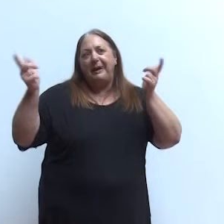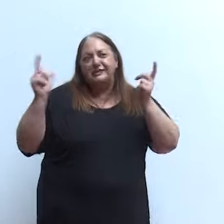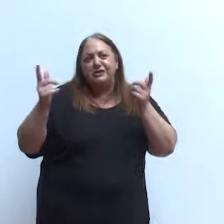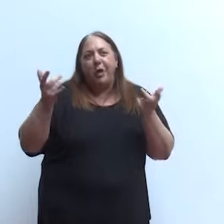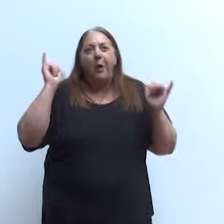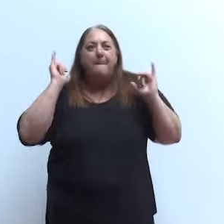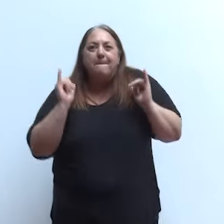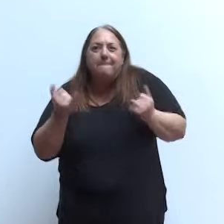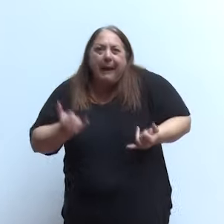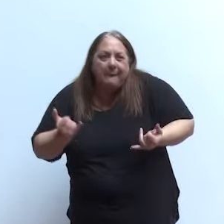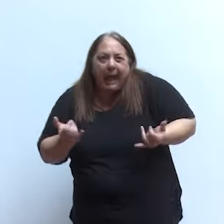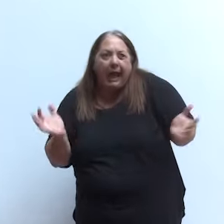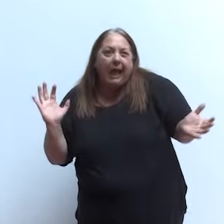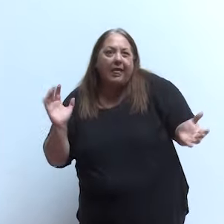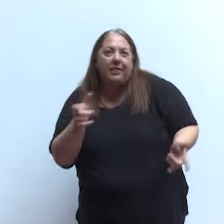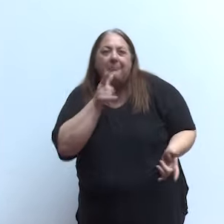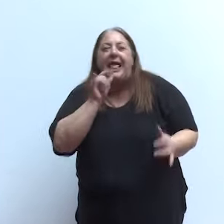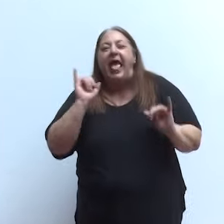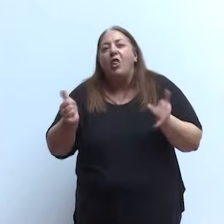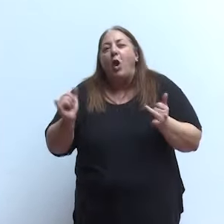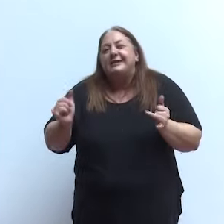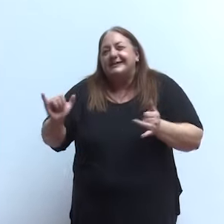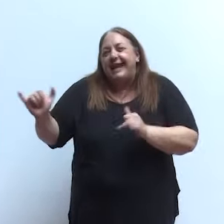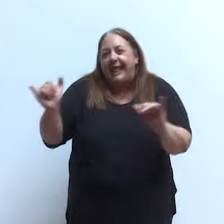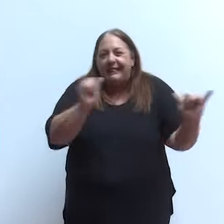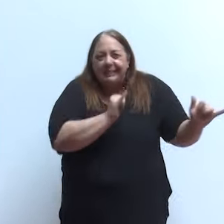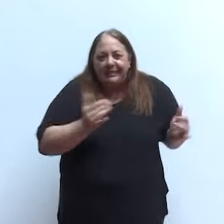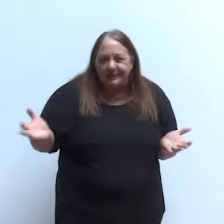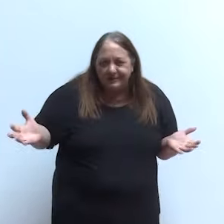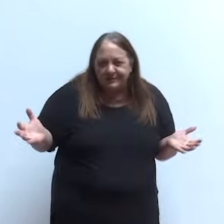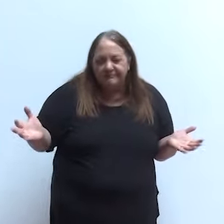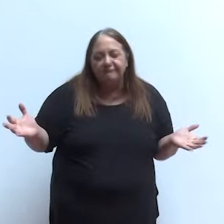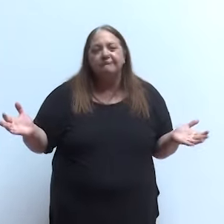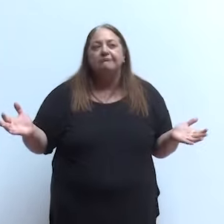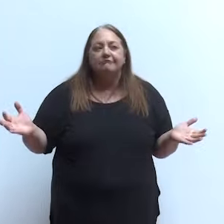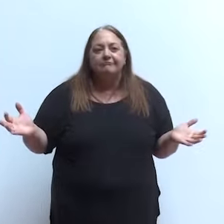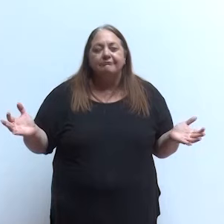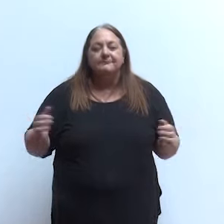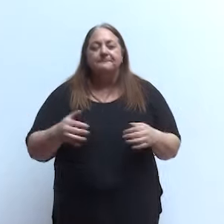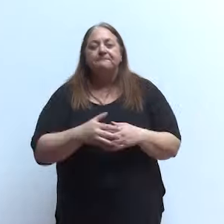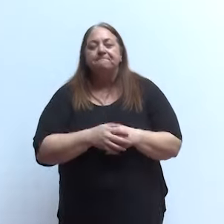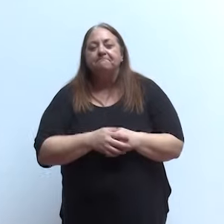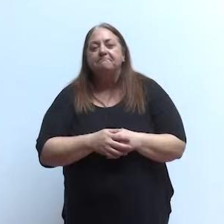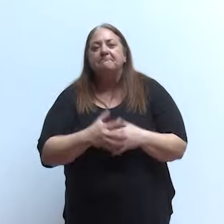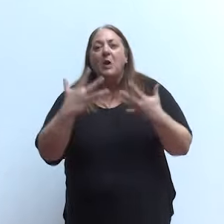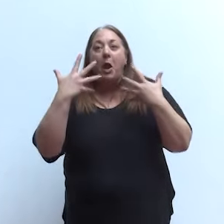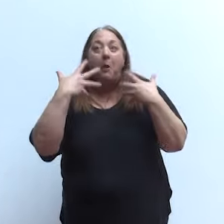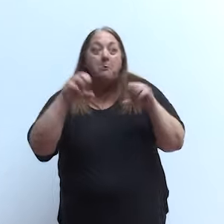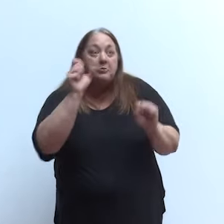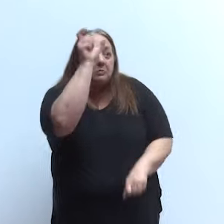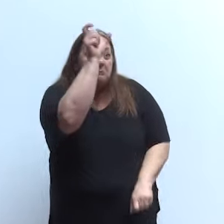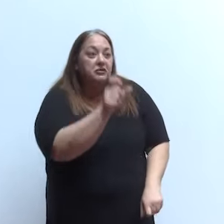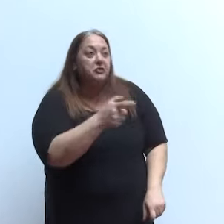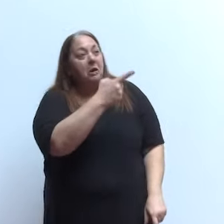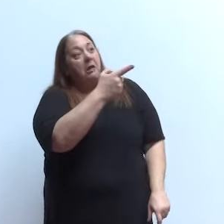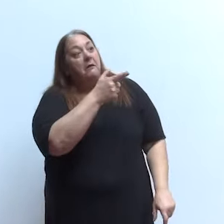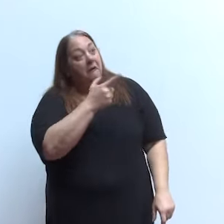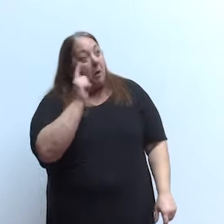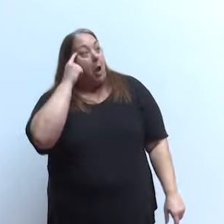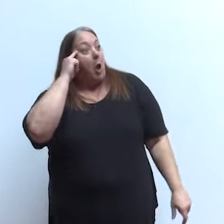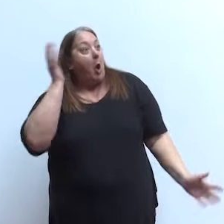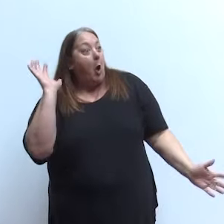que del Adolescente este encontraron en mile un loco que los invitaba digamos a arrojarse